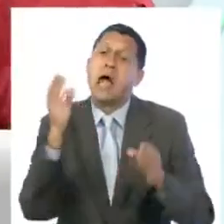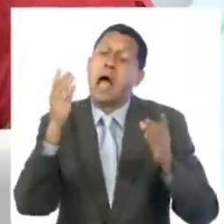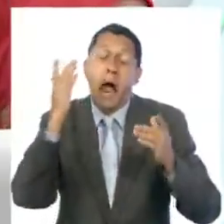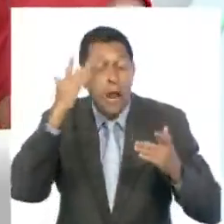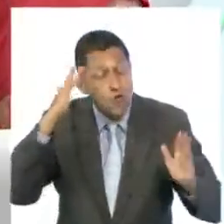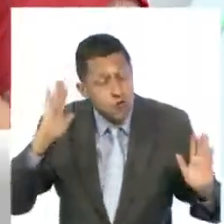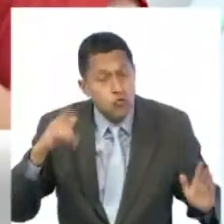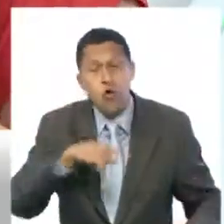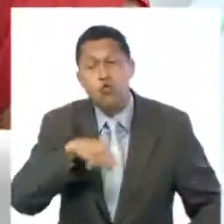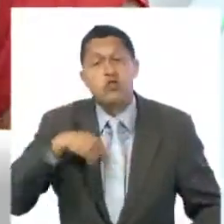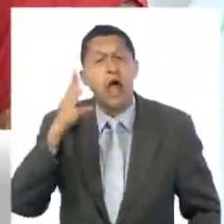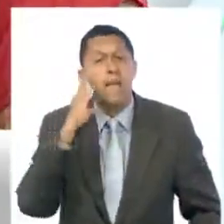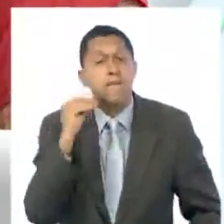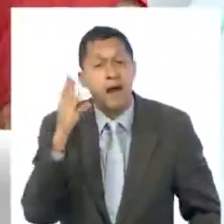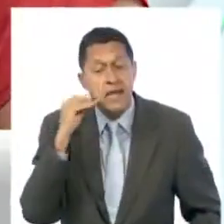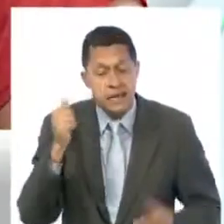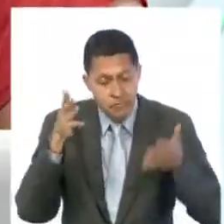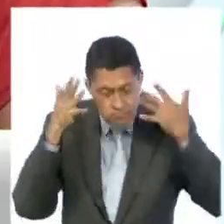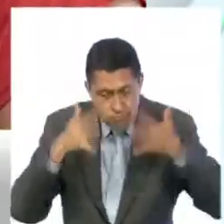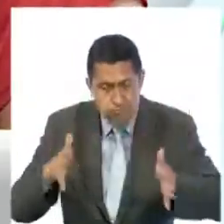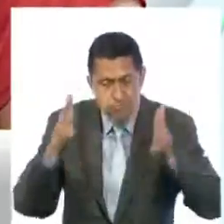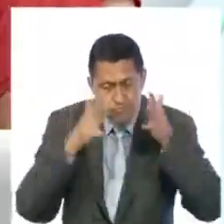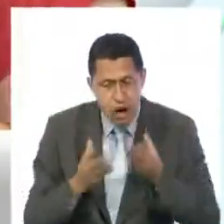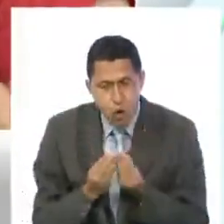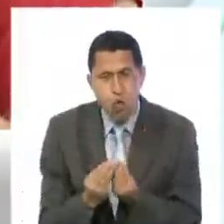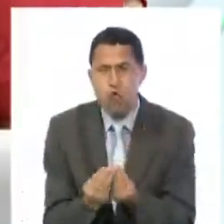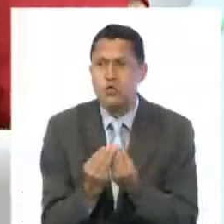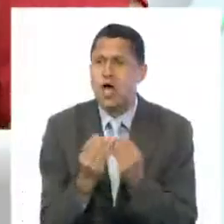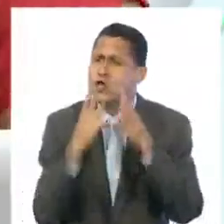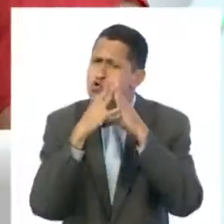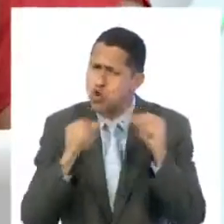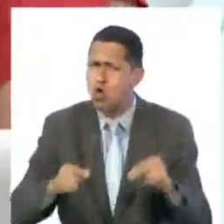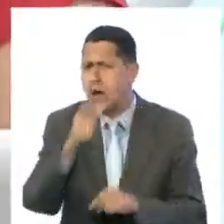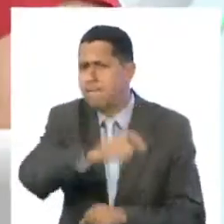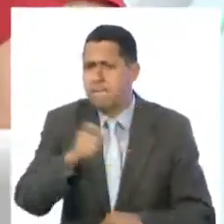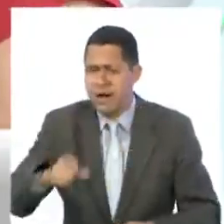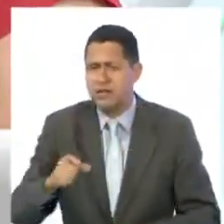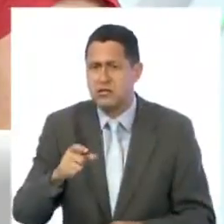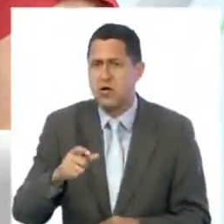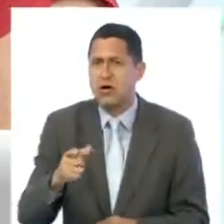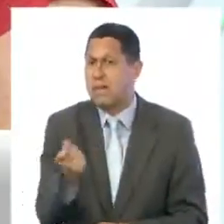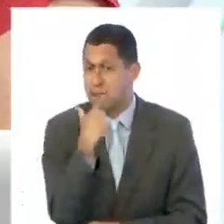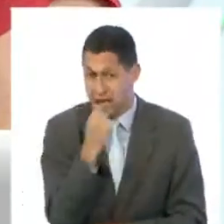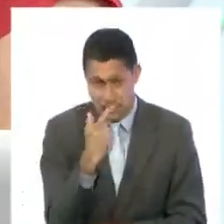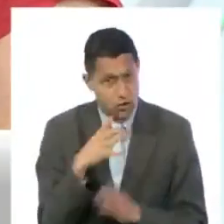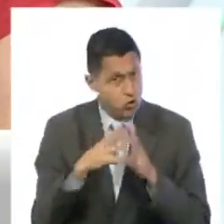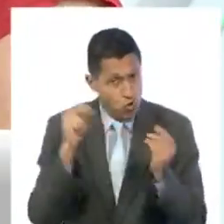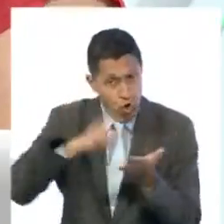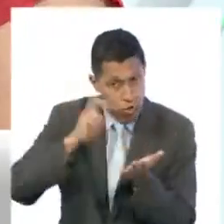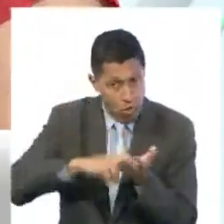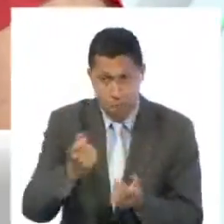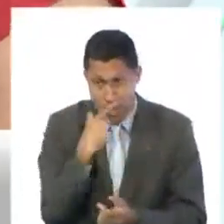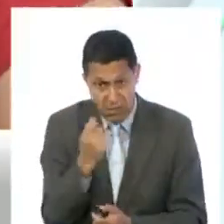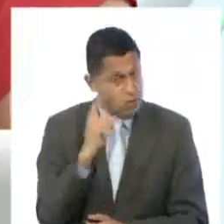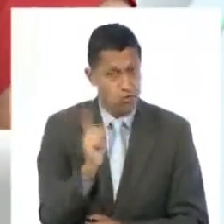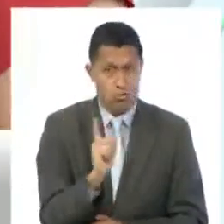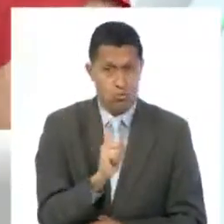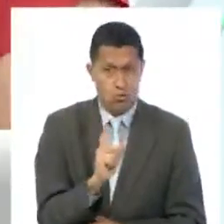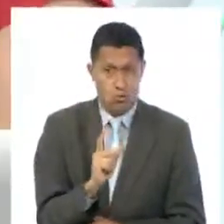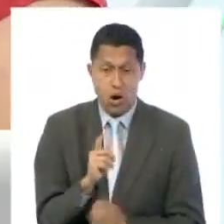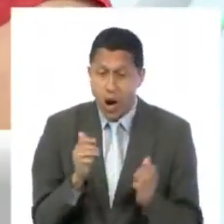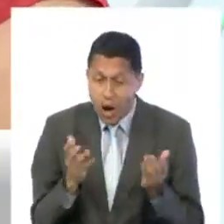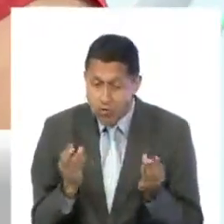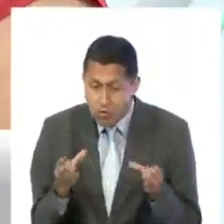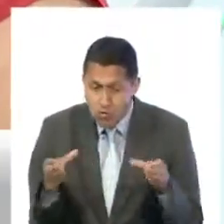objetos, a buscar, muchas veces el juego del escondido es importante porque tú, en ese momento, él va a utilizar ese aumento